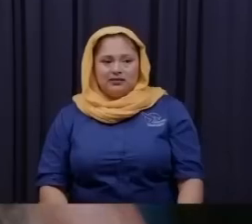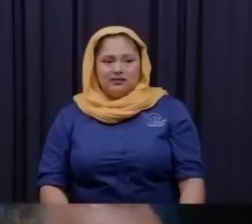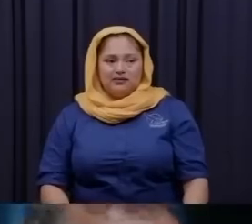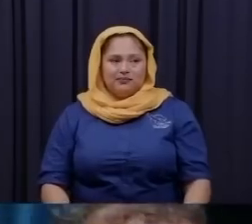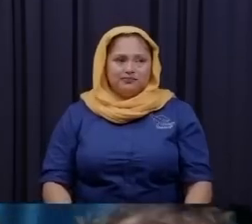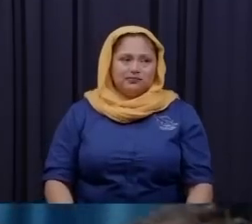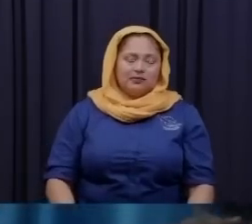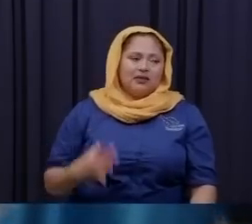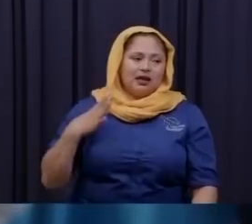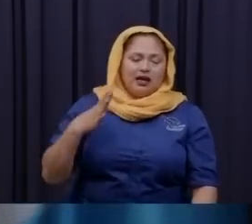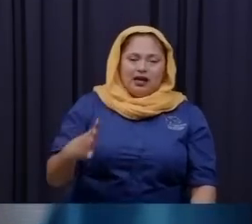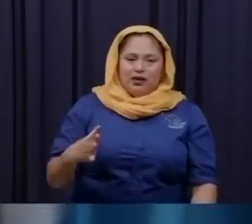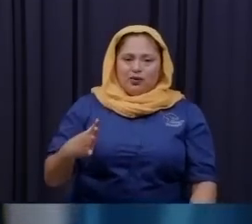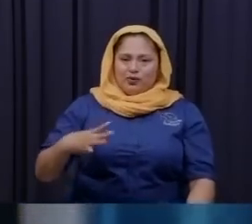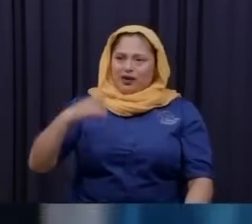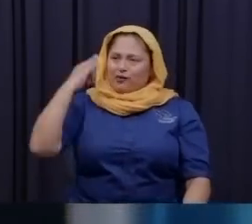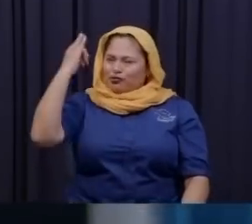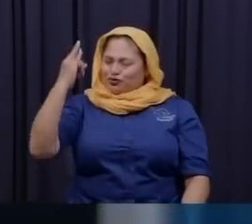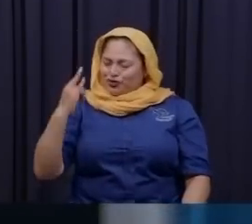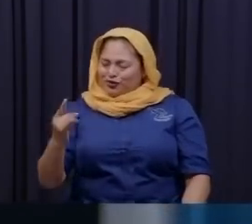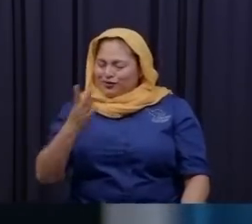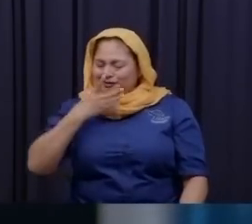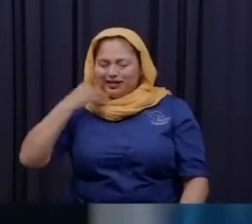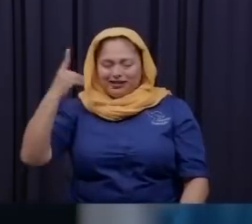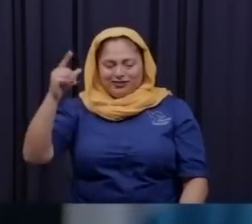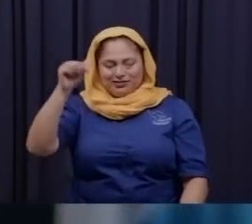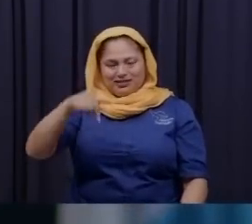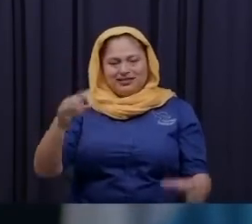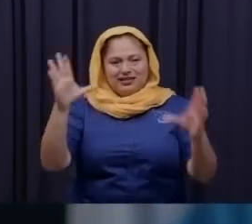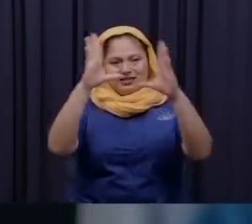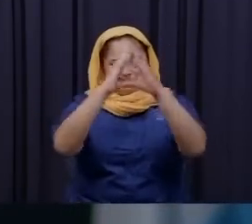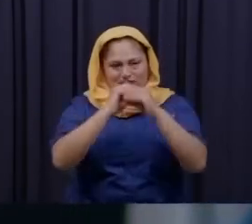Hay una unción de Dios esta noche.